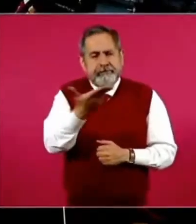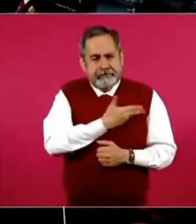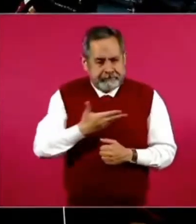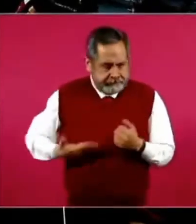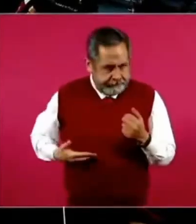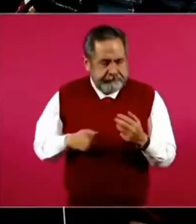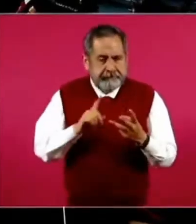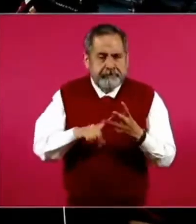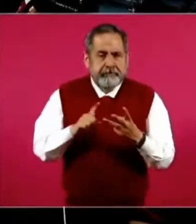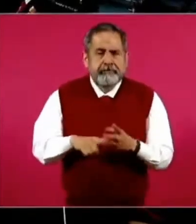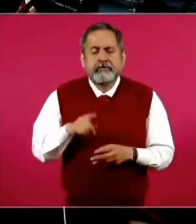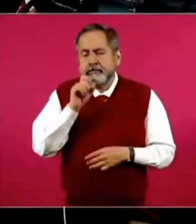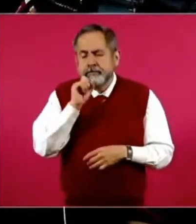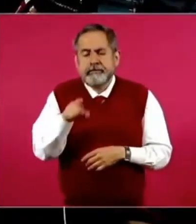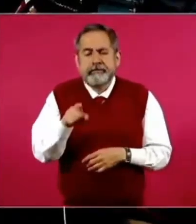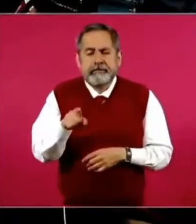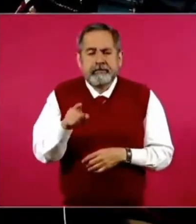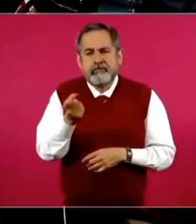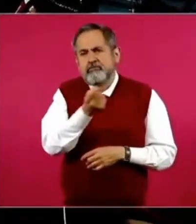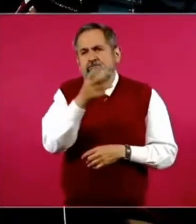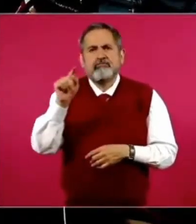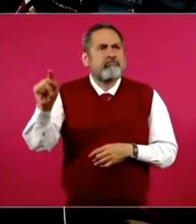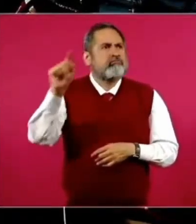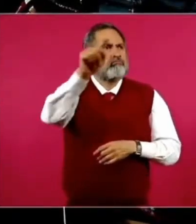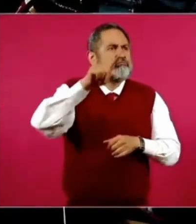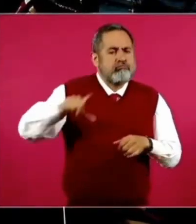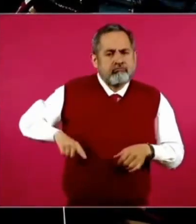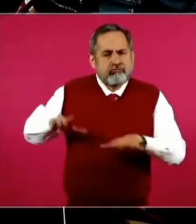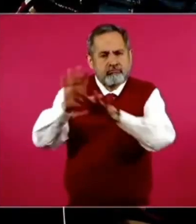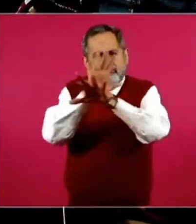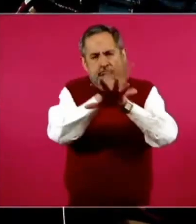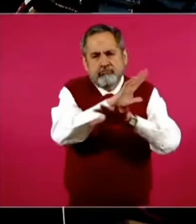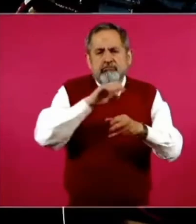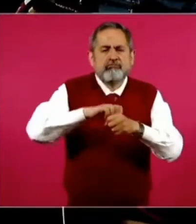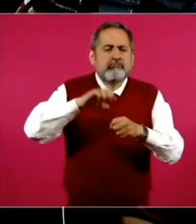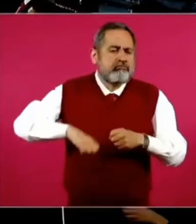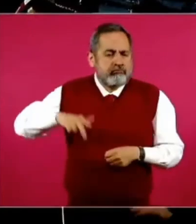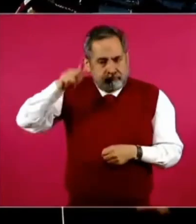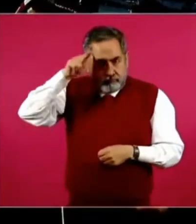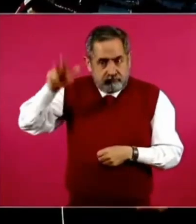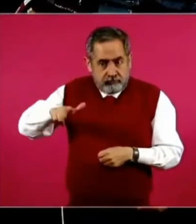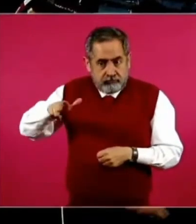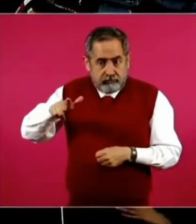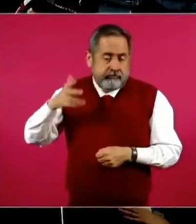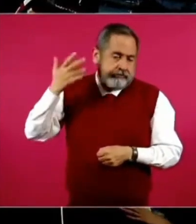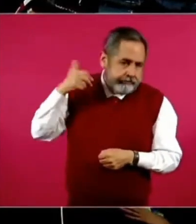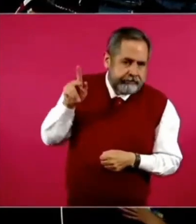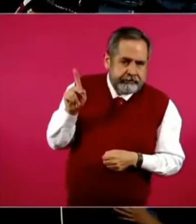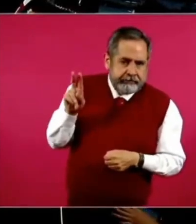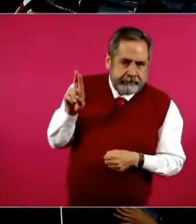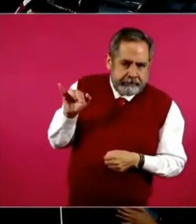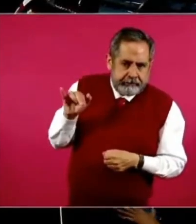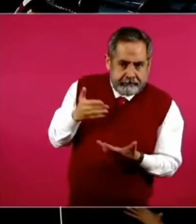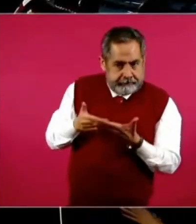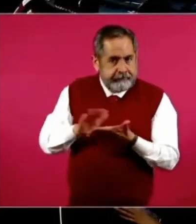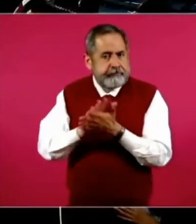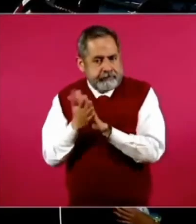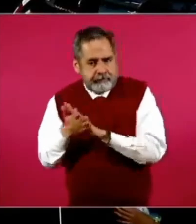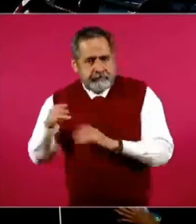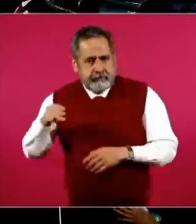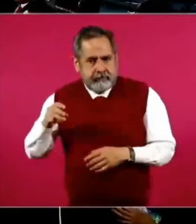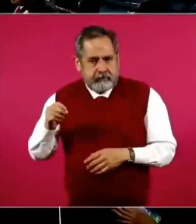raíz de que, bueno, se han cambiado algunos gobiernos, por ejemplo en Hidalgo, que era priista, pues Hidalgo ha